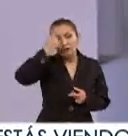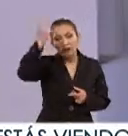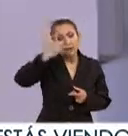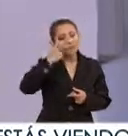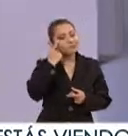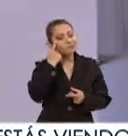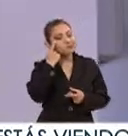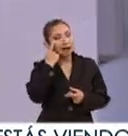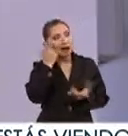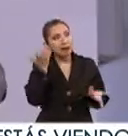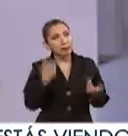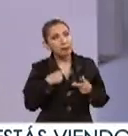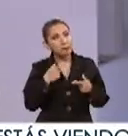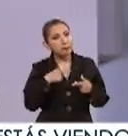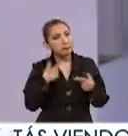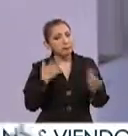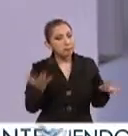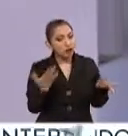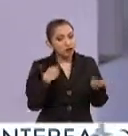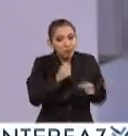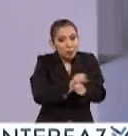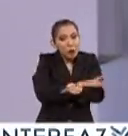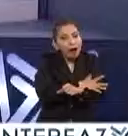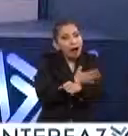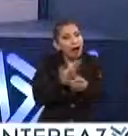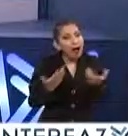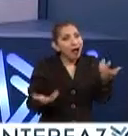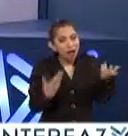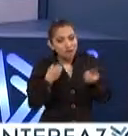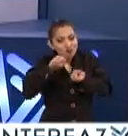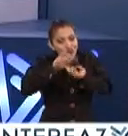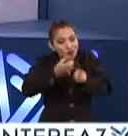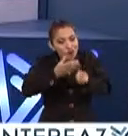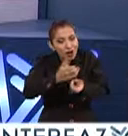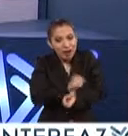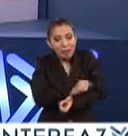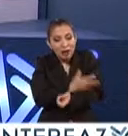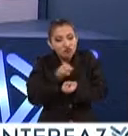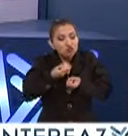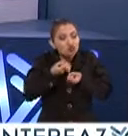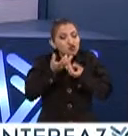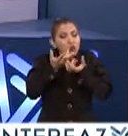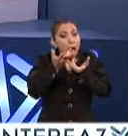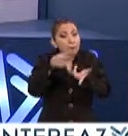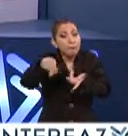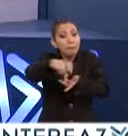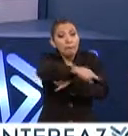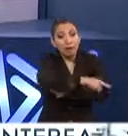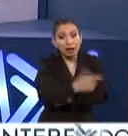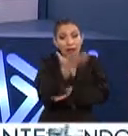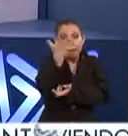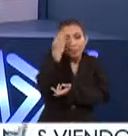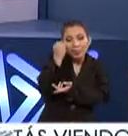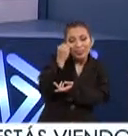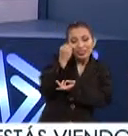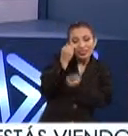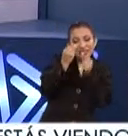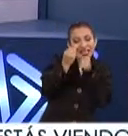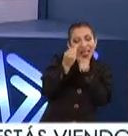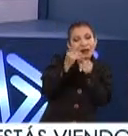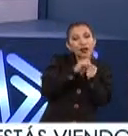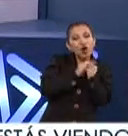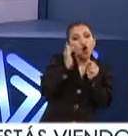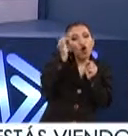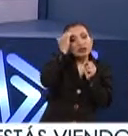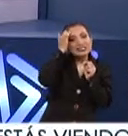que una persona se puede emocionar y mandar las emociones, transmitir, porque el aprender algo se